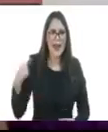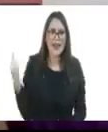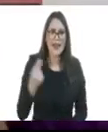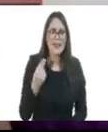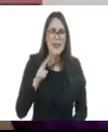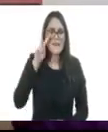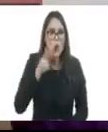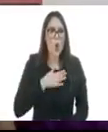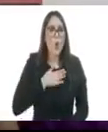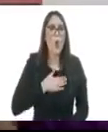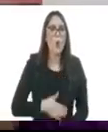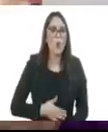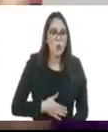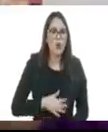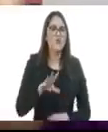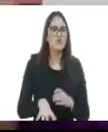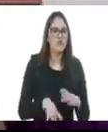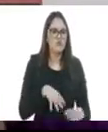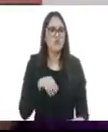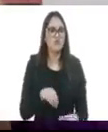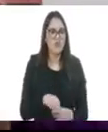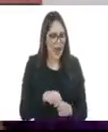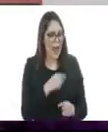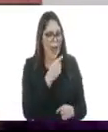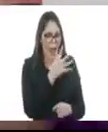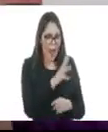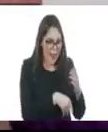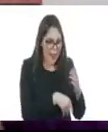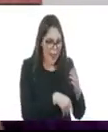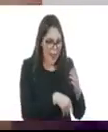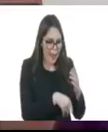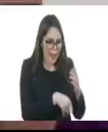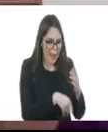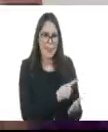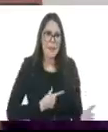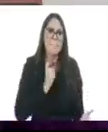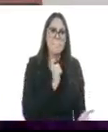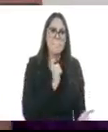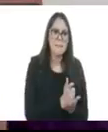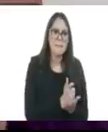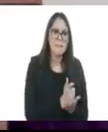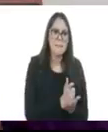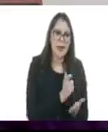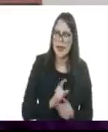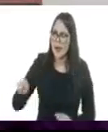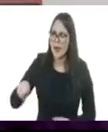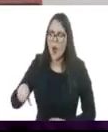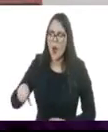como una deuda que tiene el Estado mexicano en cuestión